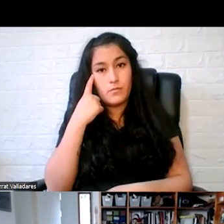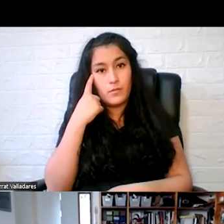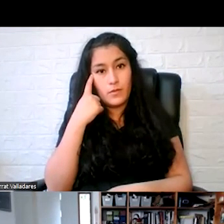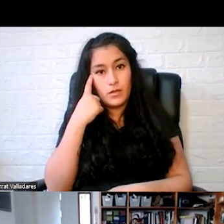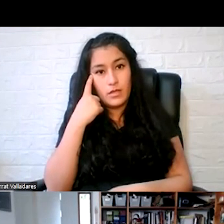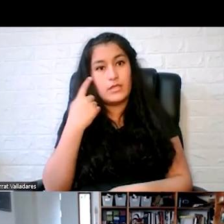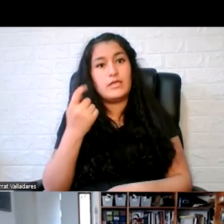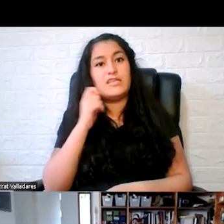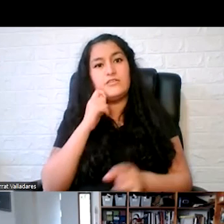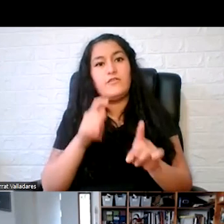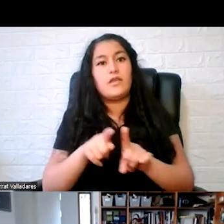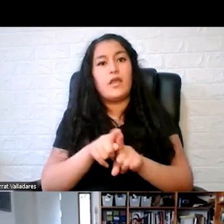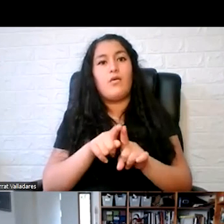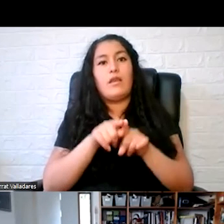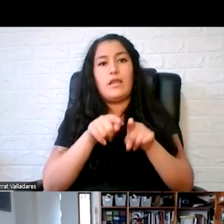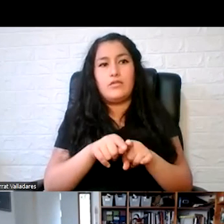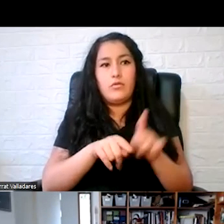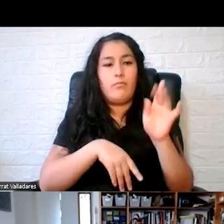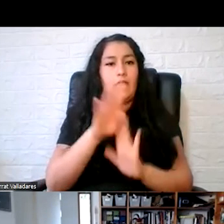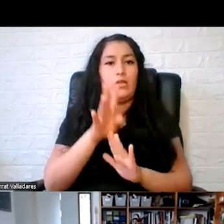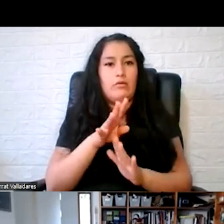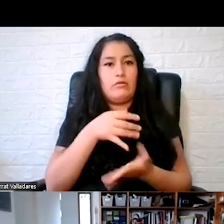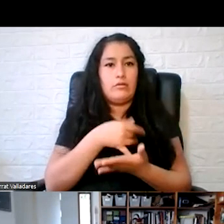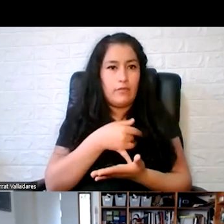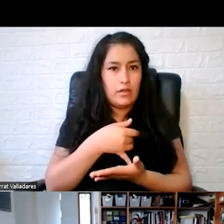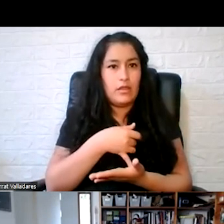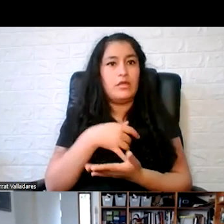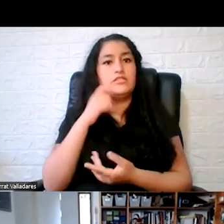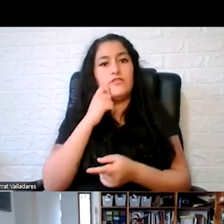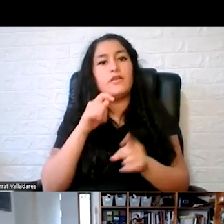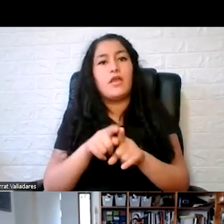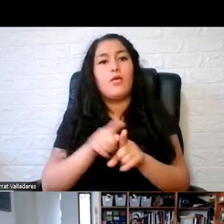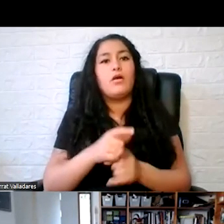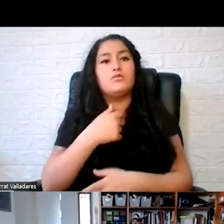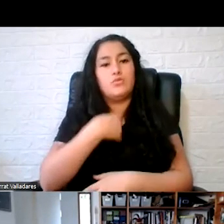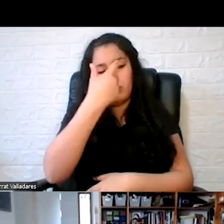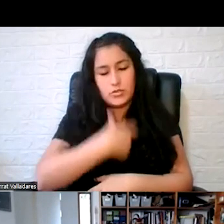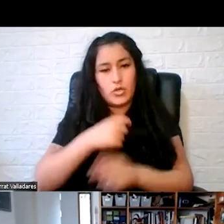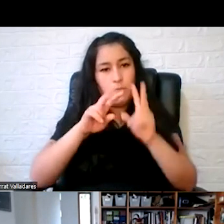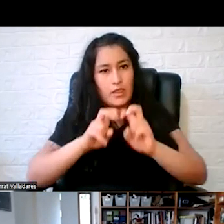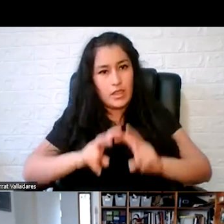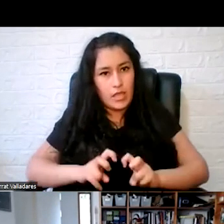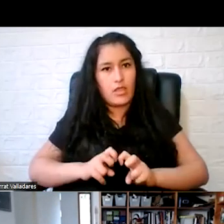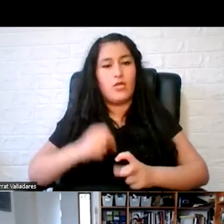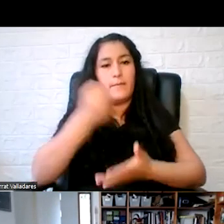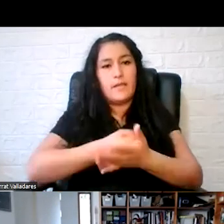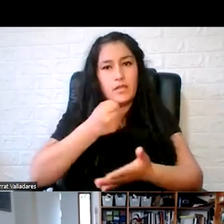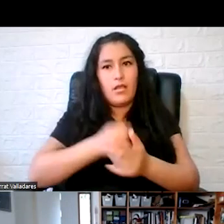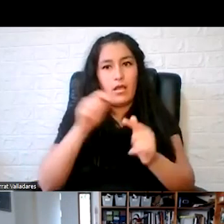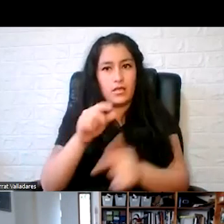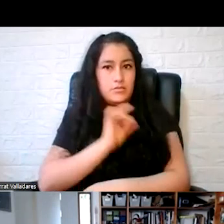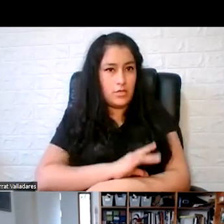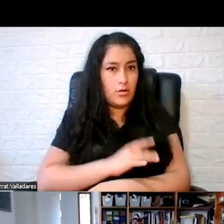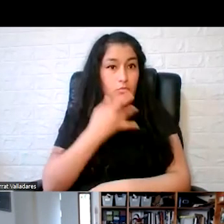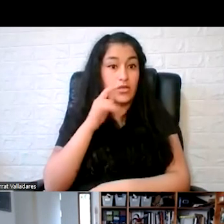el déficit es mayor es en esta afirmación del ser una investigadora militante en el mundo académico chileno, donde este tipo